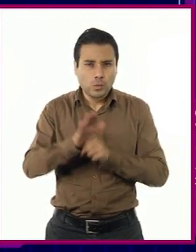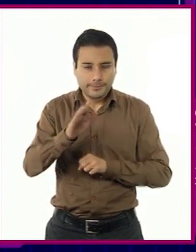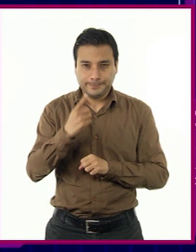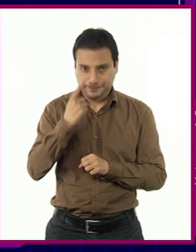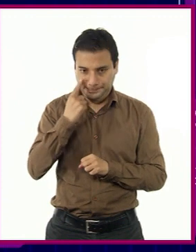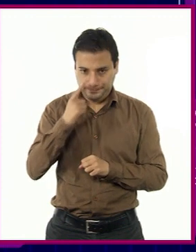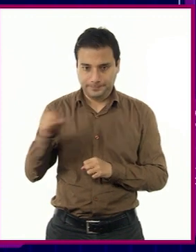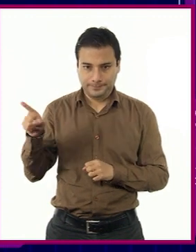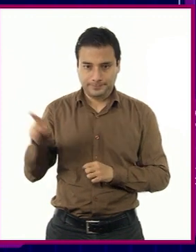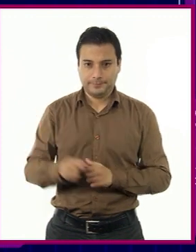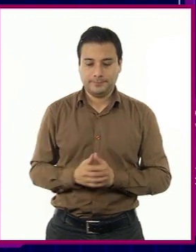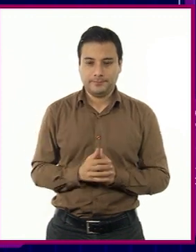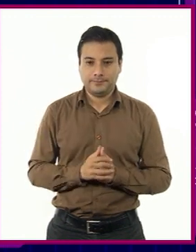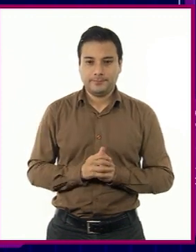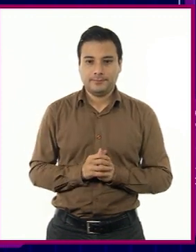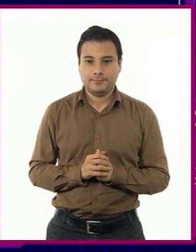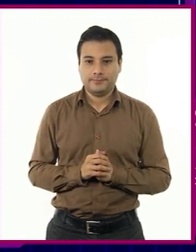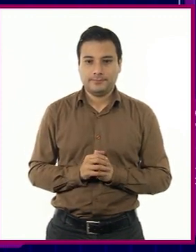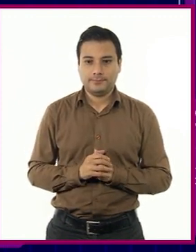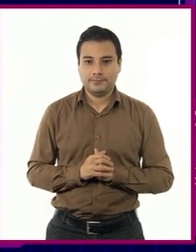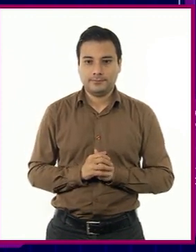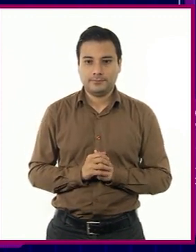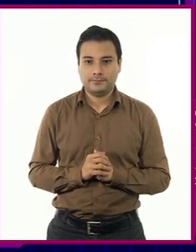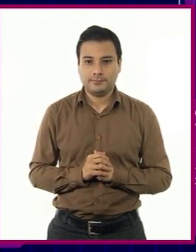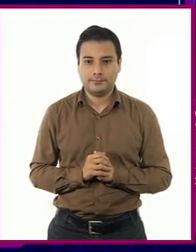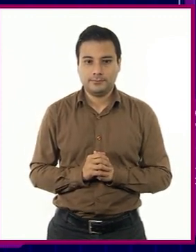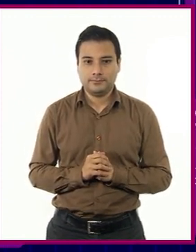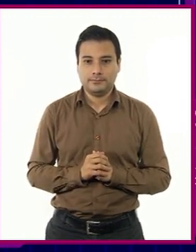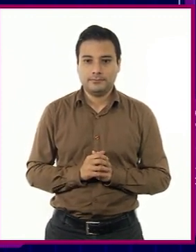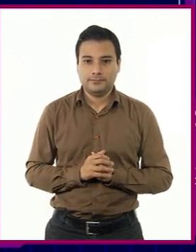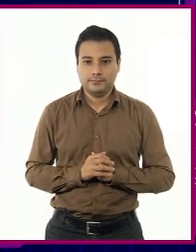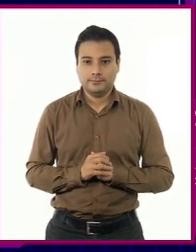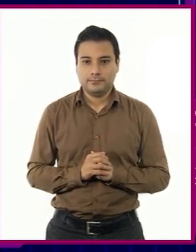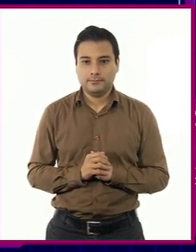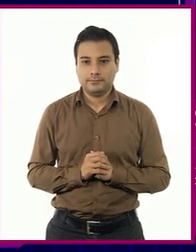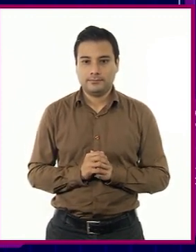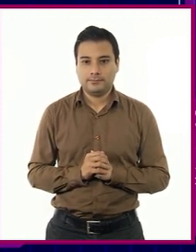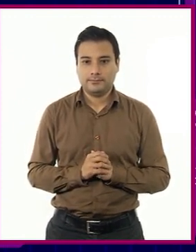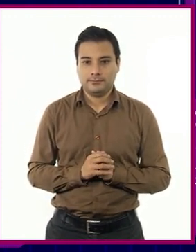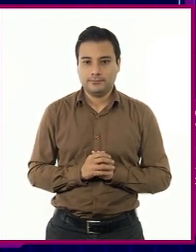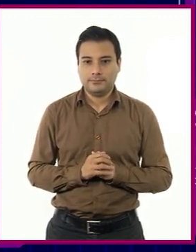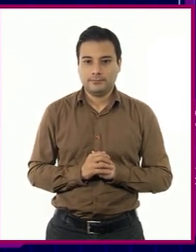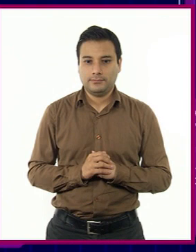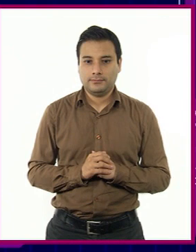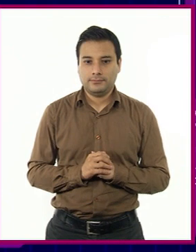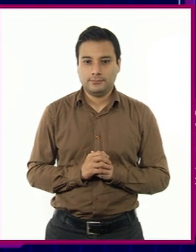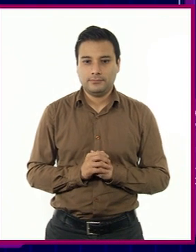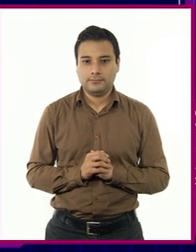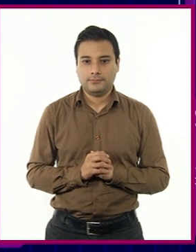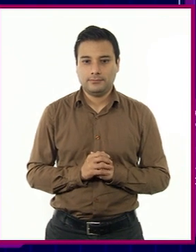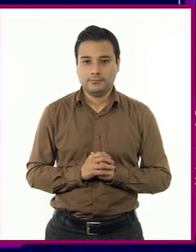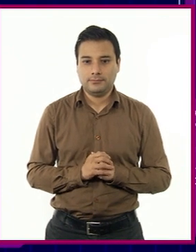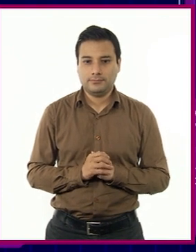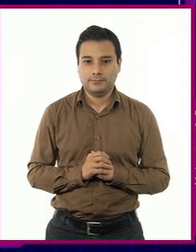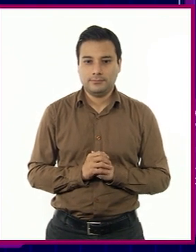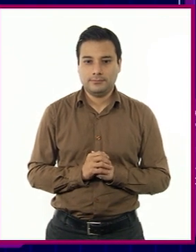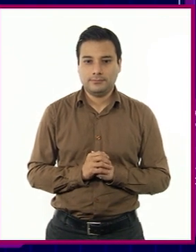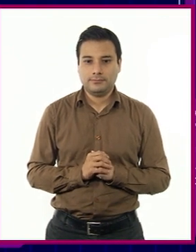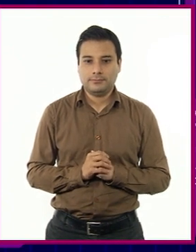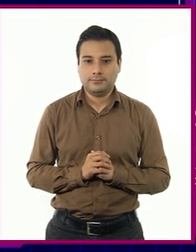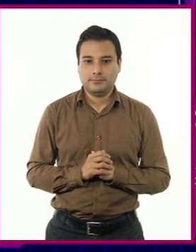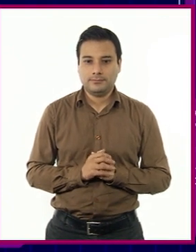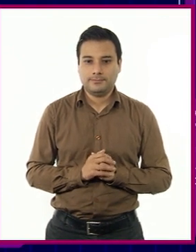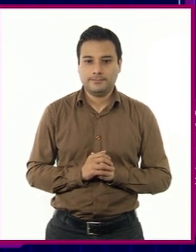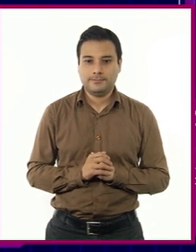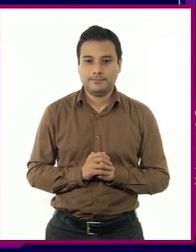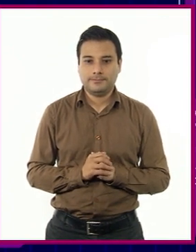ángulo E. Ángulo C es igual al ángulo G. ángulo B es igual al ángulo